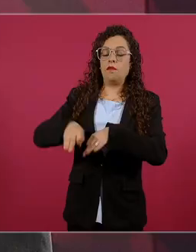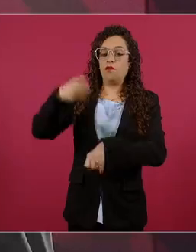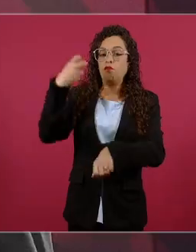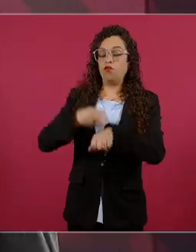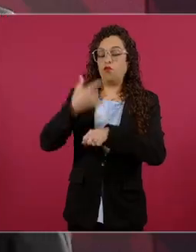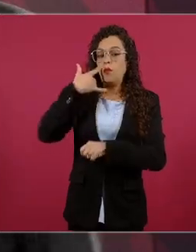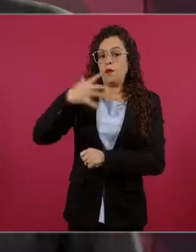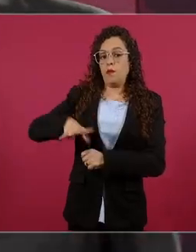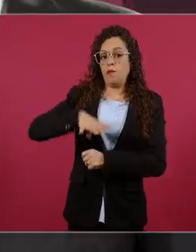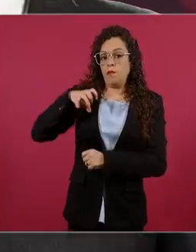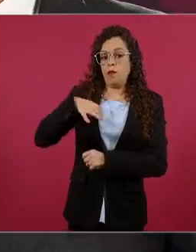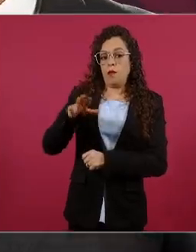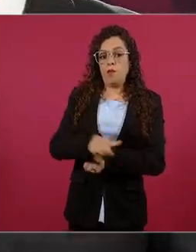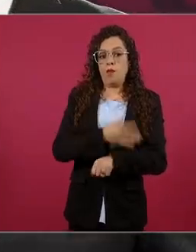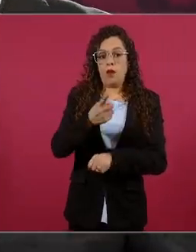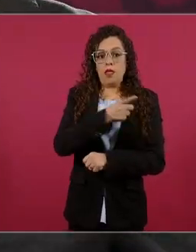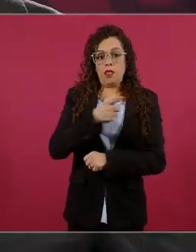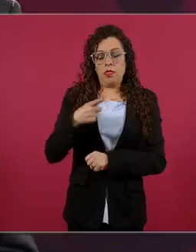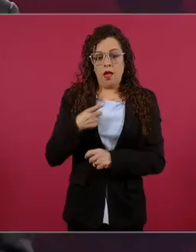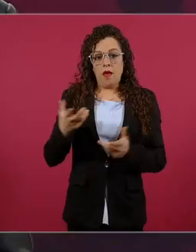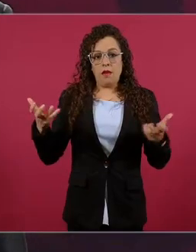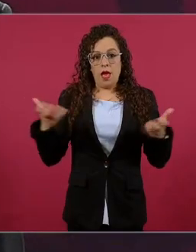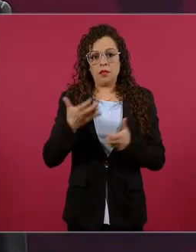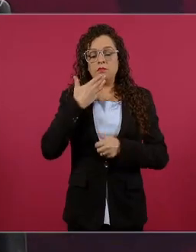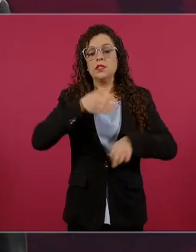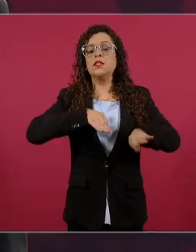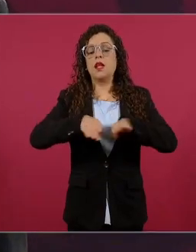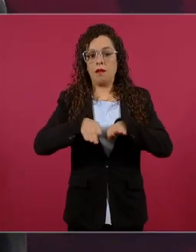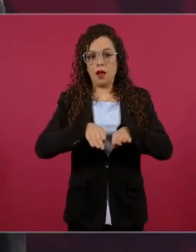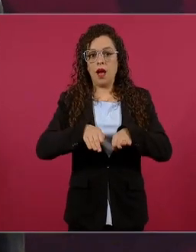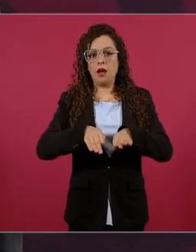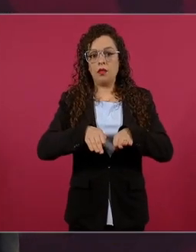que se inicia con el Poder Judicial.